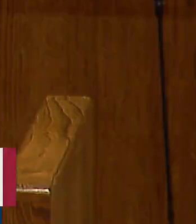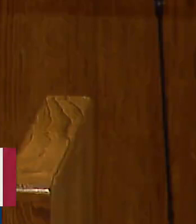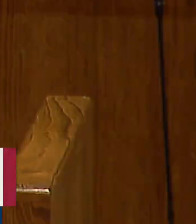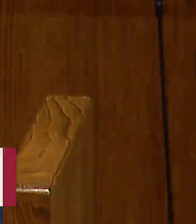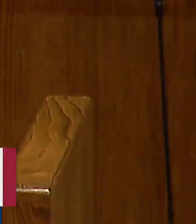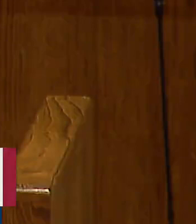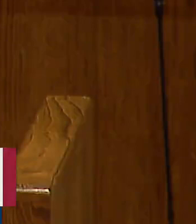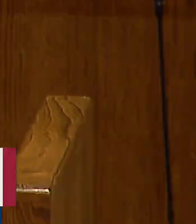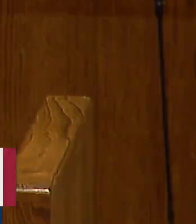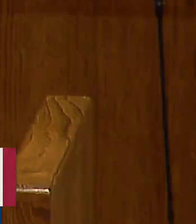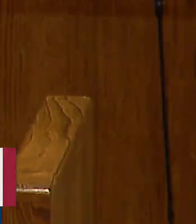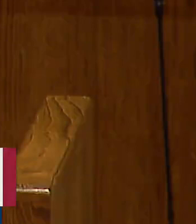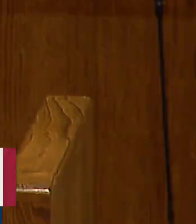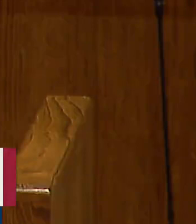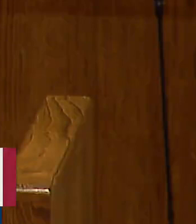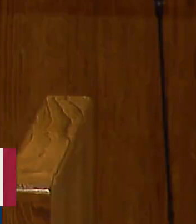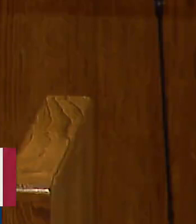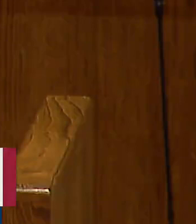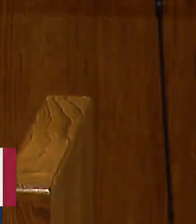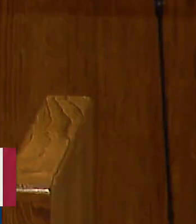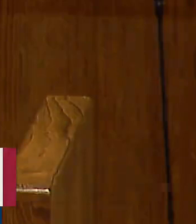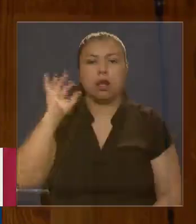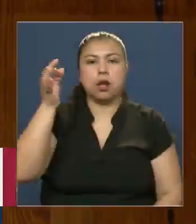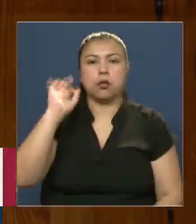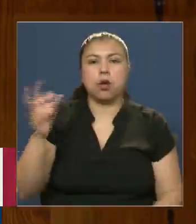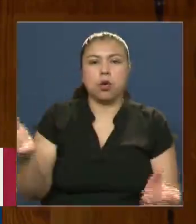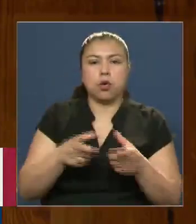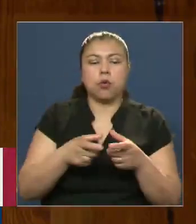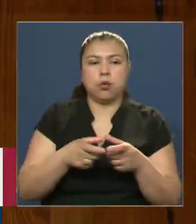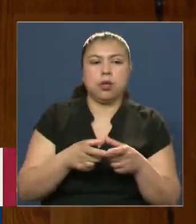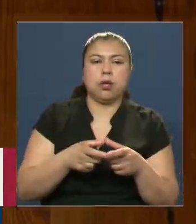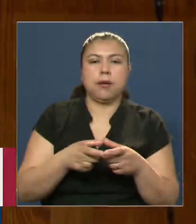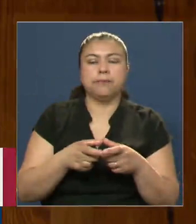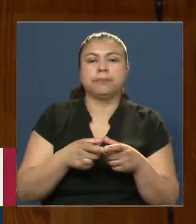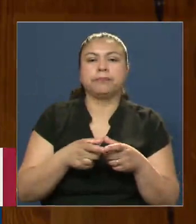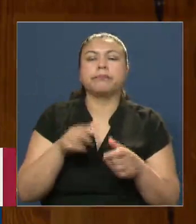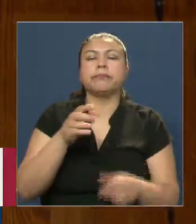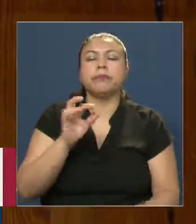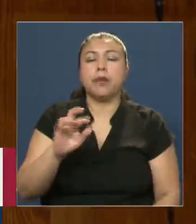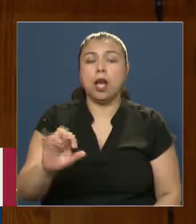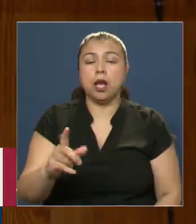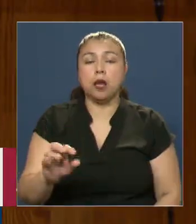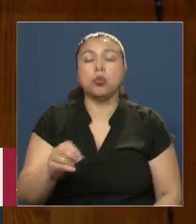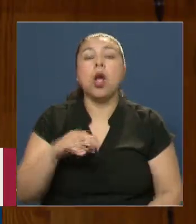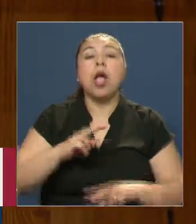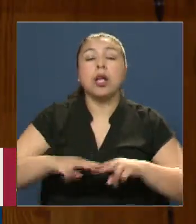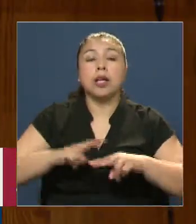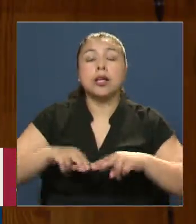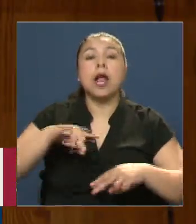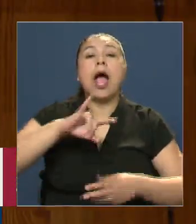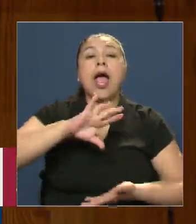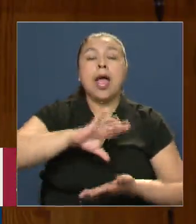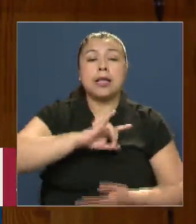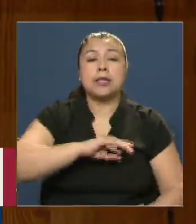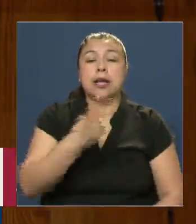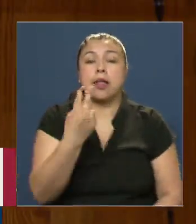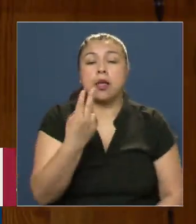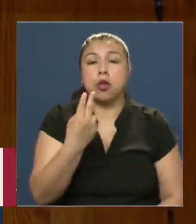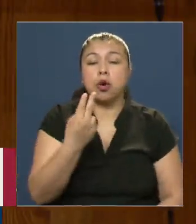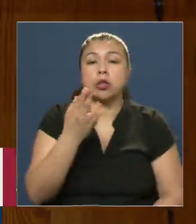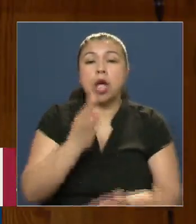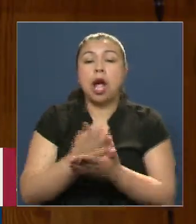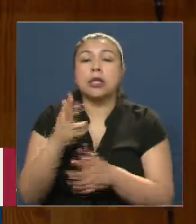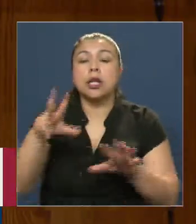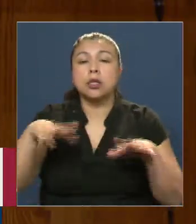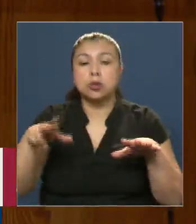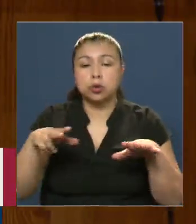reunión de su Asamblea General y las reuniones del Comité Ejecutivo, que se celebrarán en Santiago de Chile de los días 12 al 18 de octubre